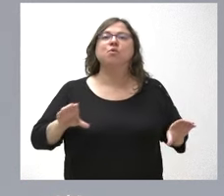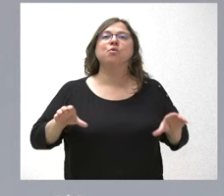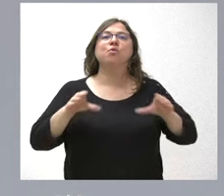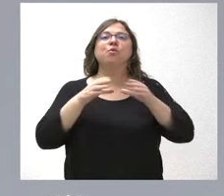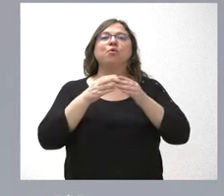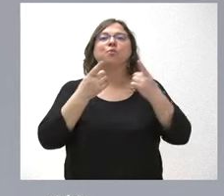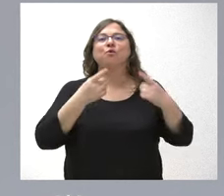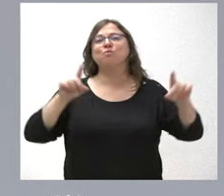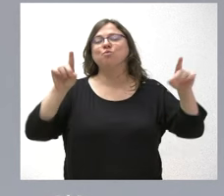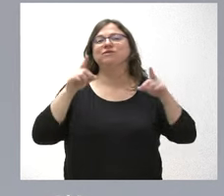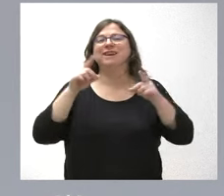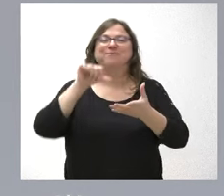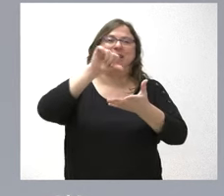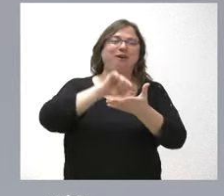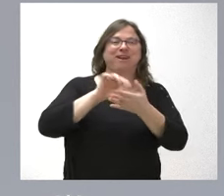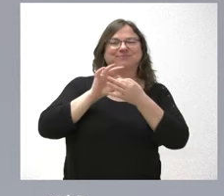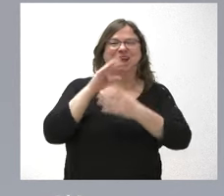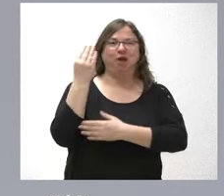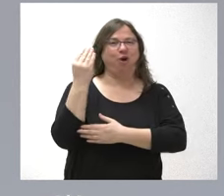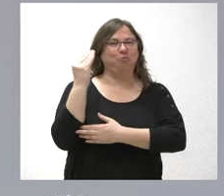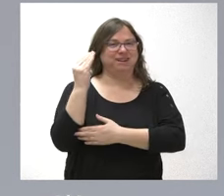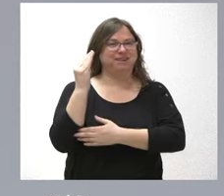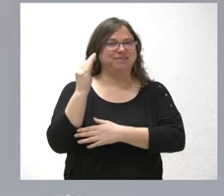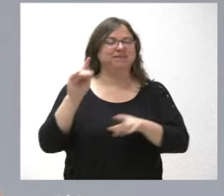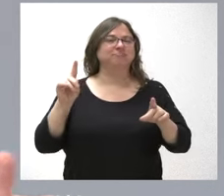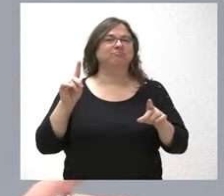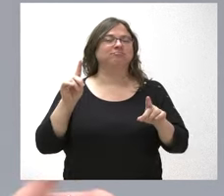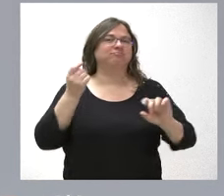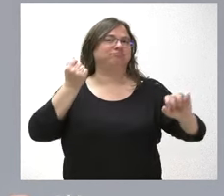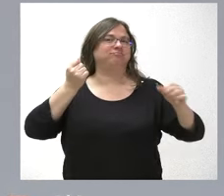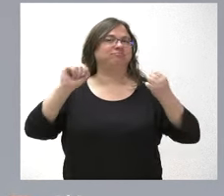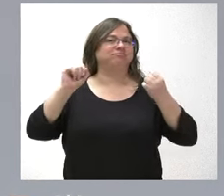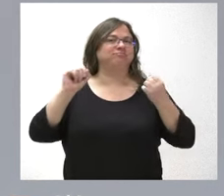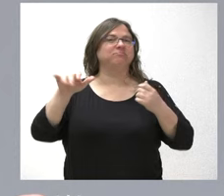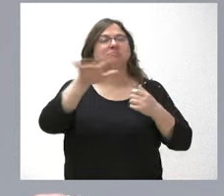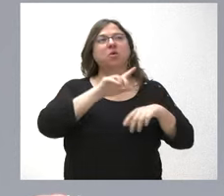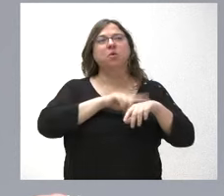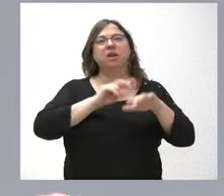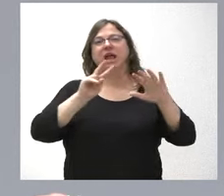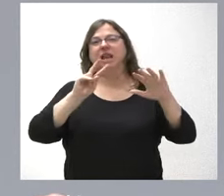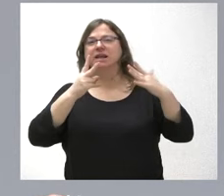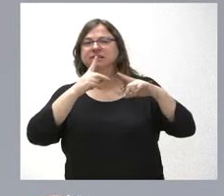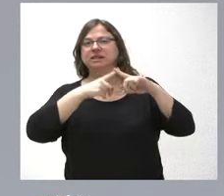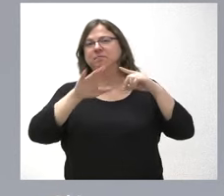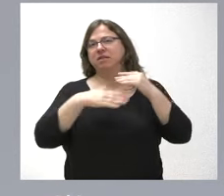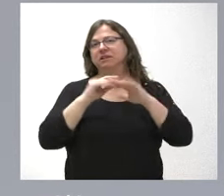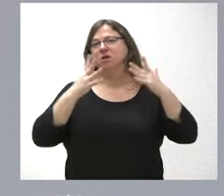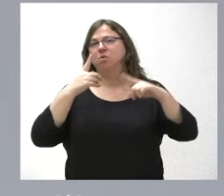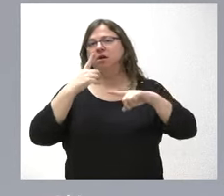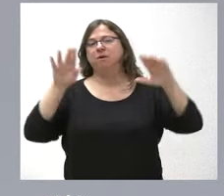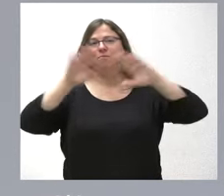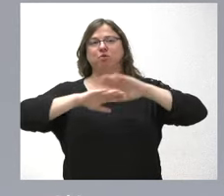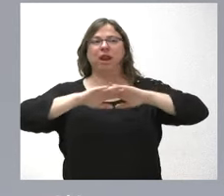música local más juvenil que actuará en torno a las 7:30 a 9 de la noche en